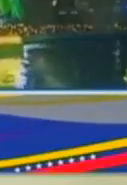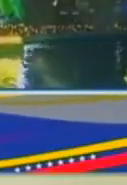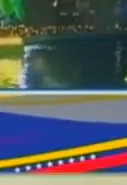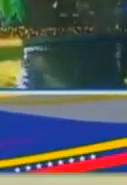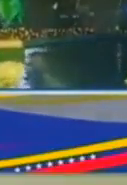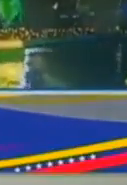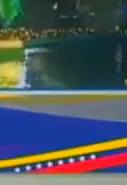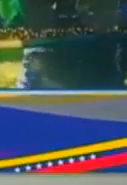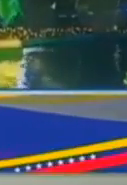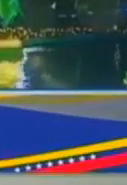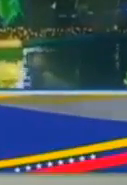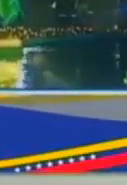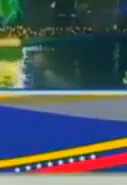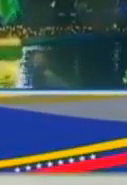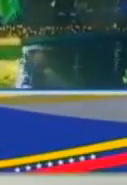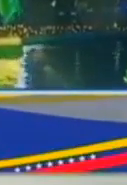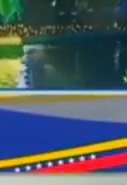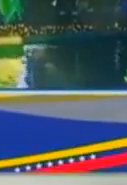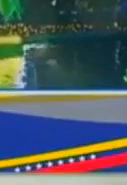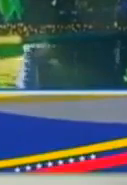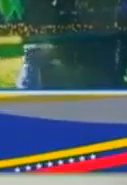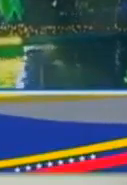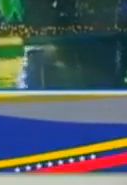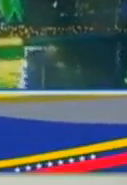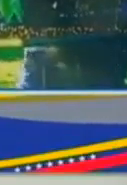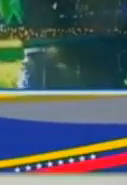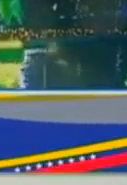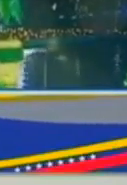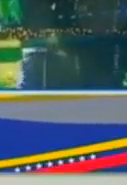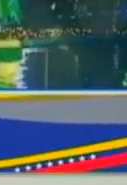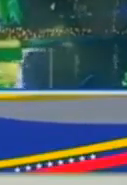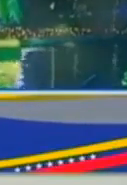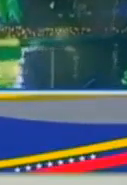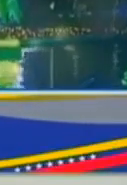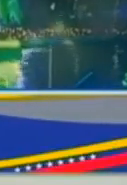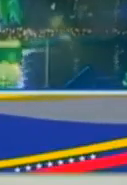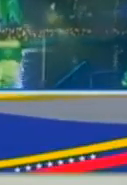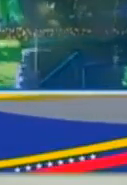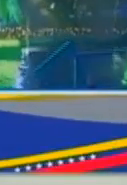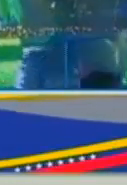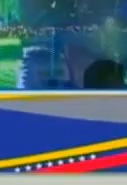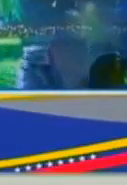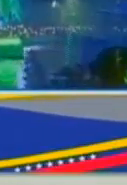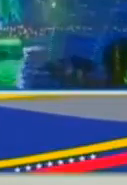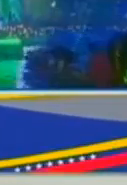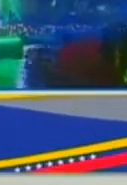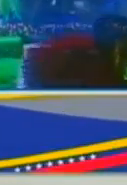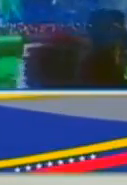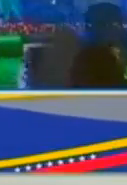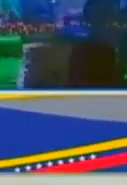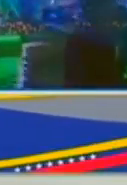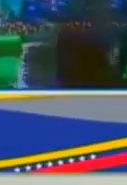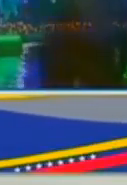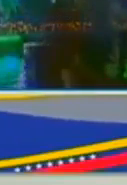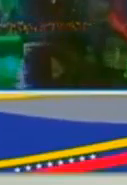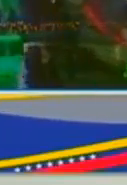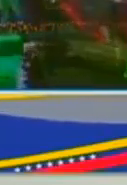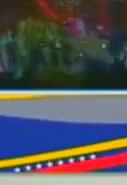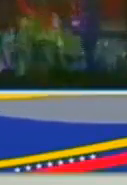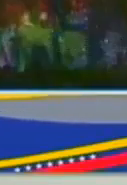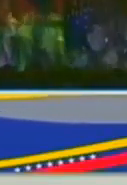Venezuela bella, brillante, llena de colorido, de Caracas a Maracaibo, de Maracaibo a